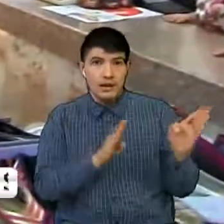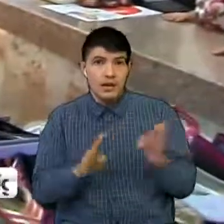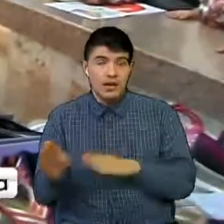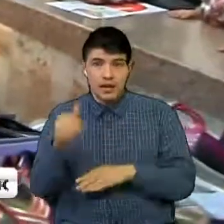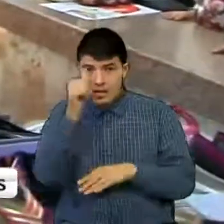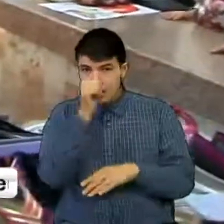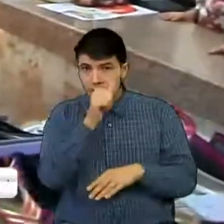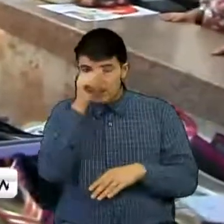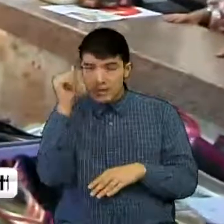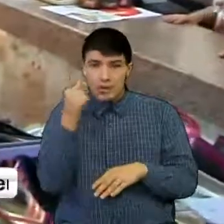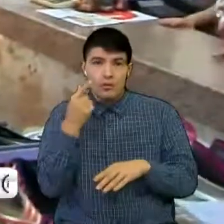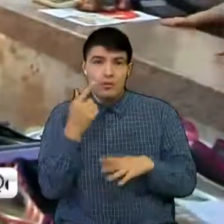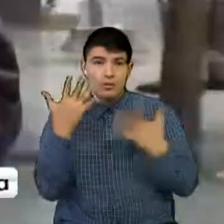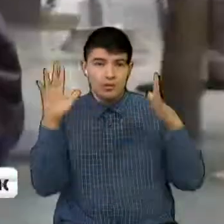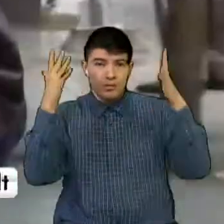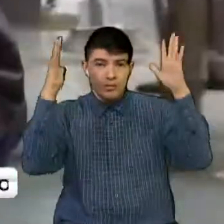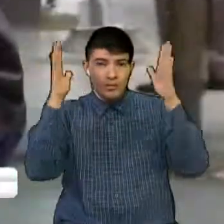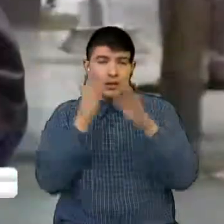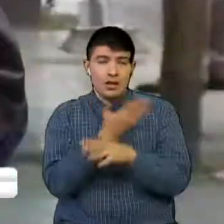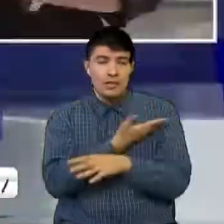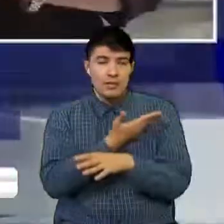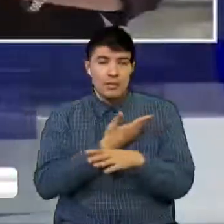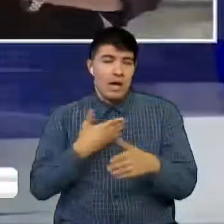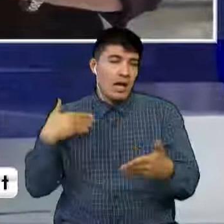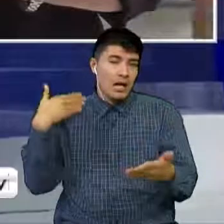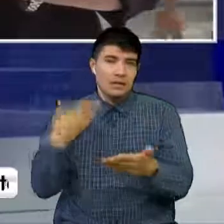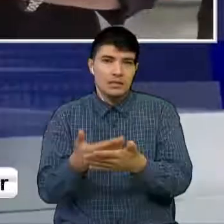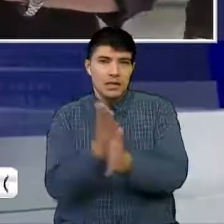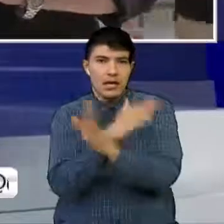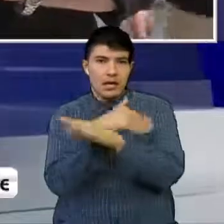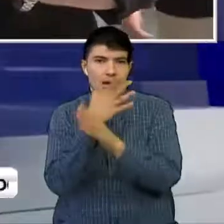el festejo del Día de la Madre sea hasta altas horas de la noche, puesto que el